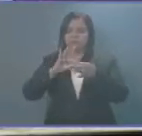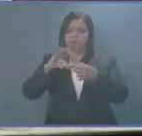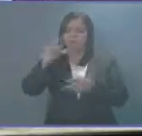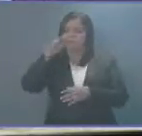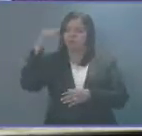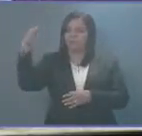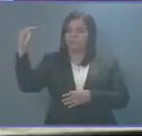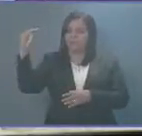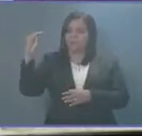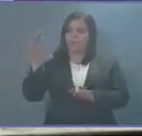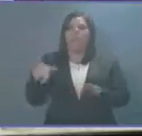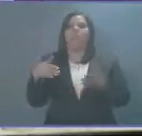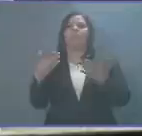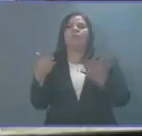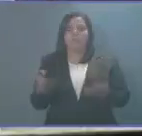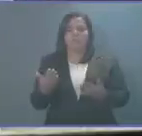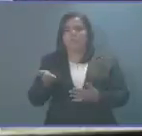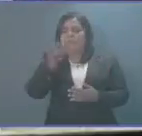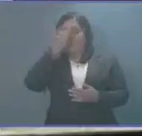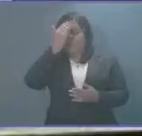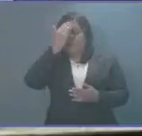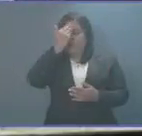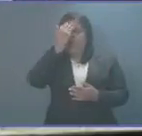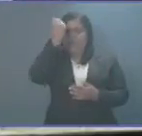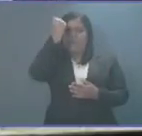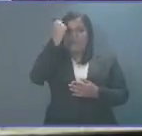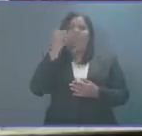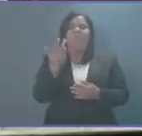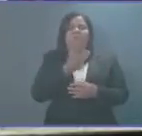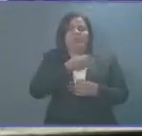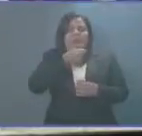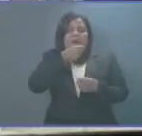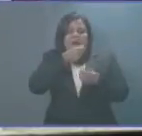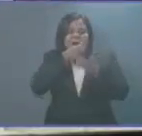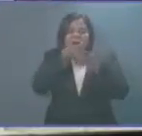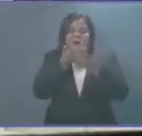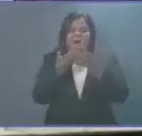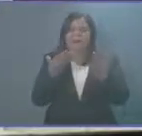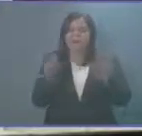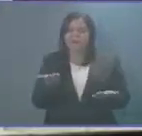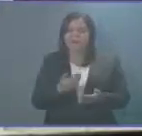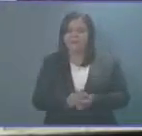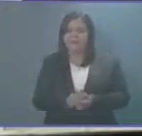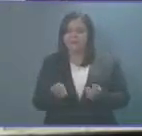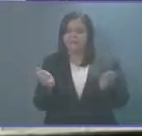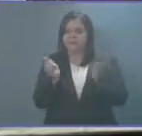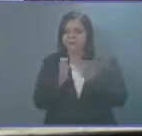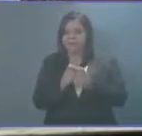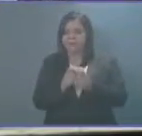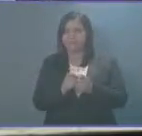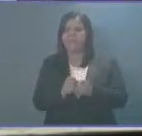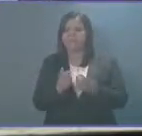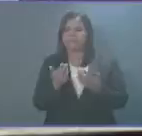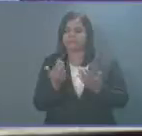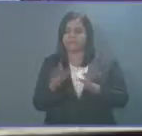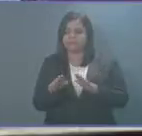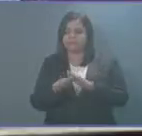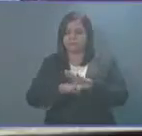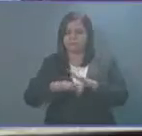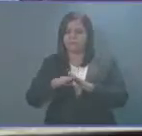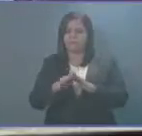Exteriores en la importancia que tiene emitir este pronunciamiento justamente en los términos